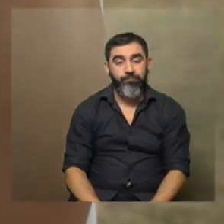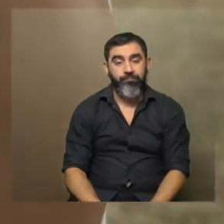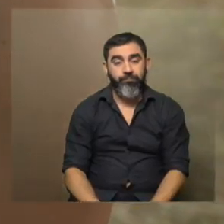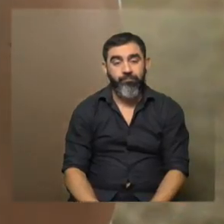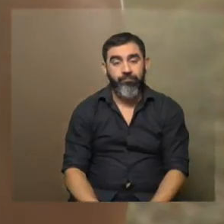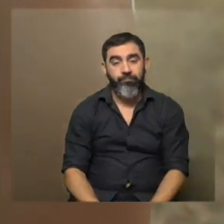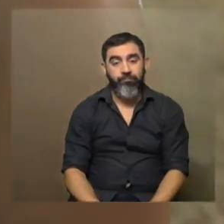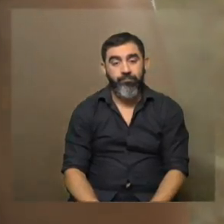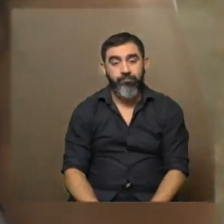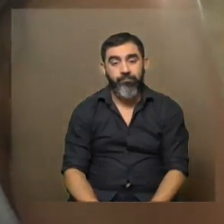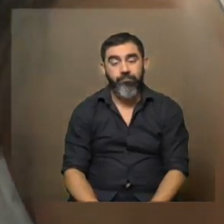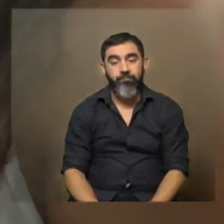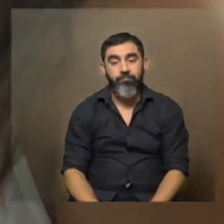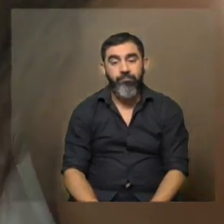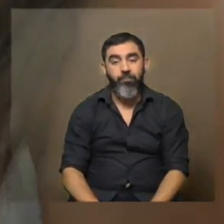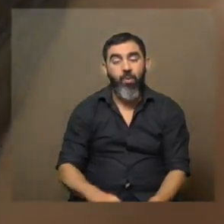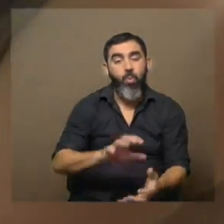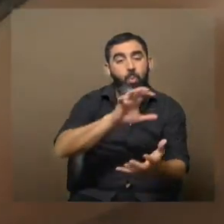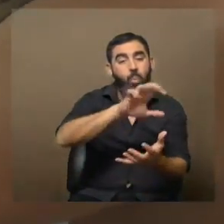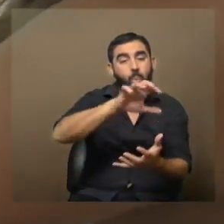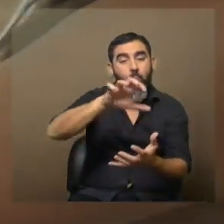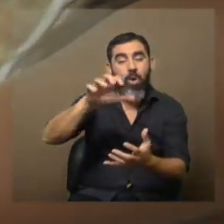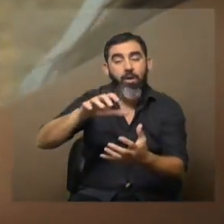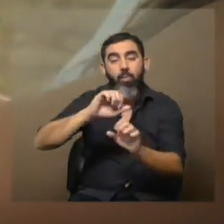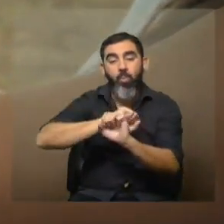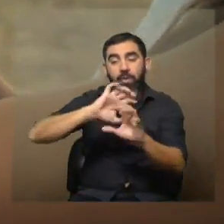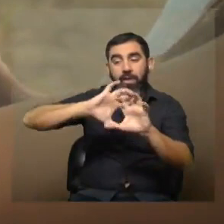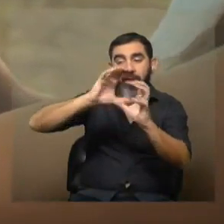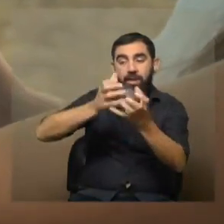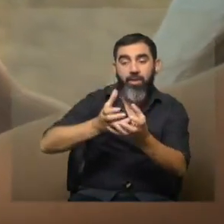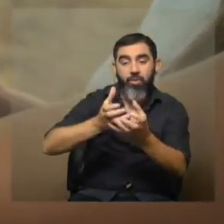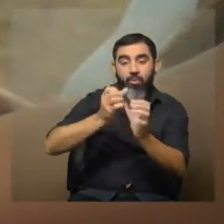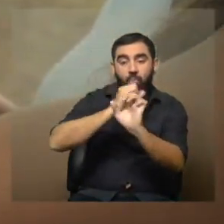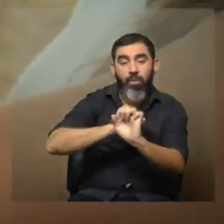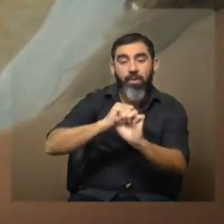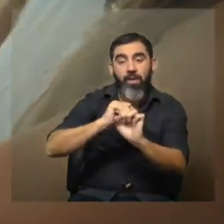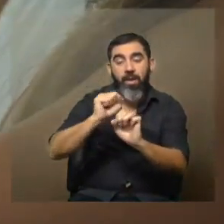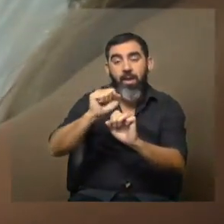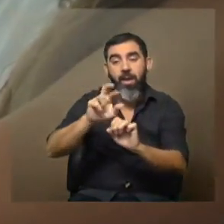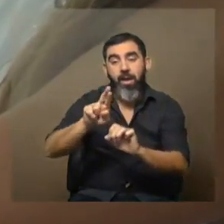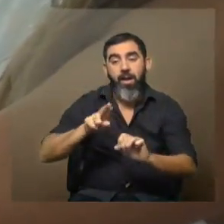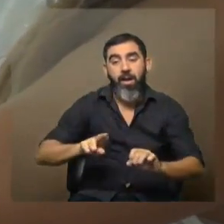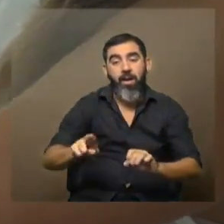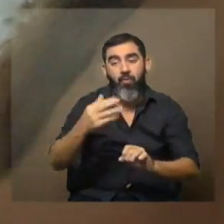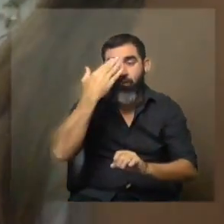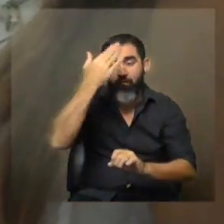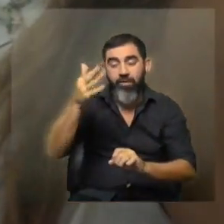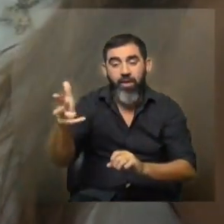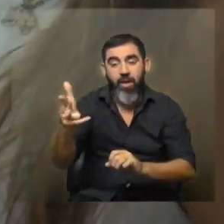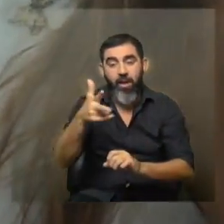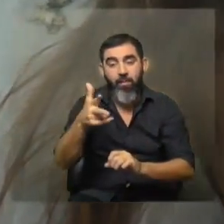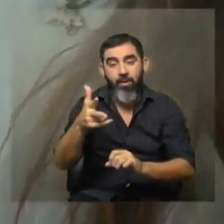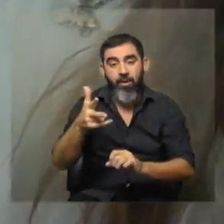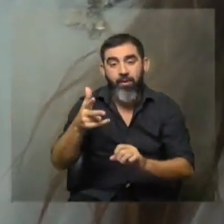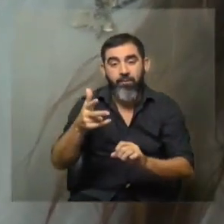fue encontrar lugares donde un nido podía estar bien. El nido es lo que nos va a permitir es que el ratón esté más tiempo delante del dispositivo, y un lugar